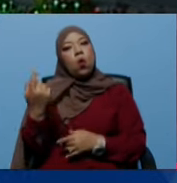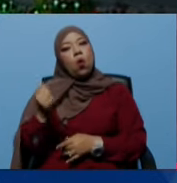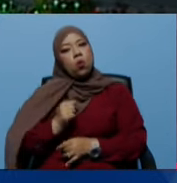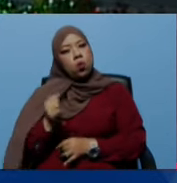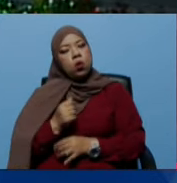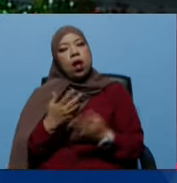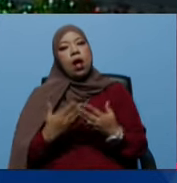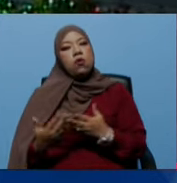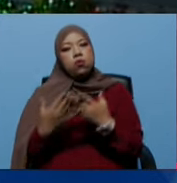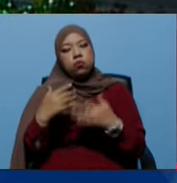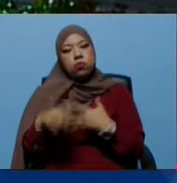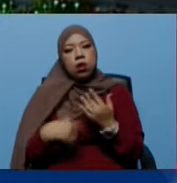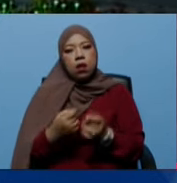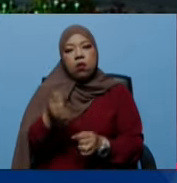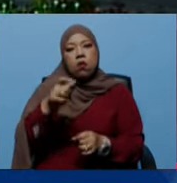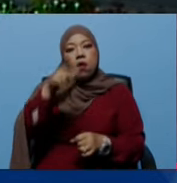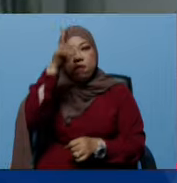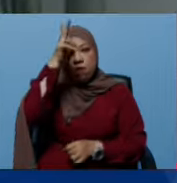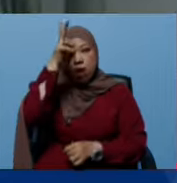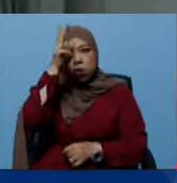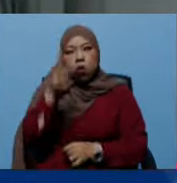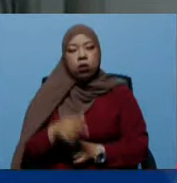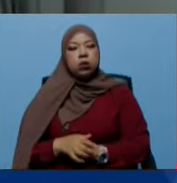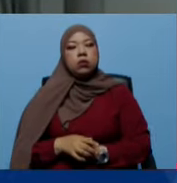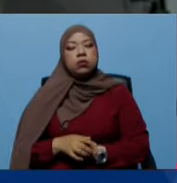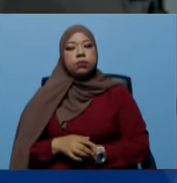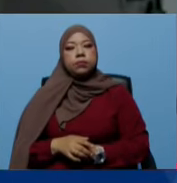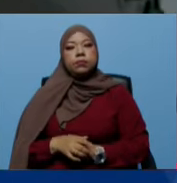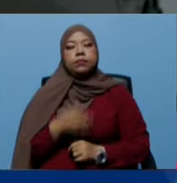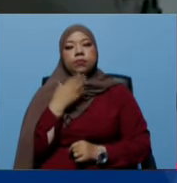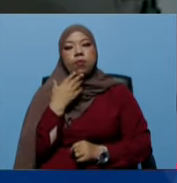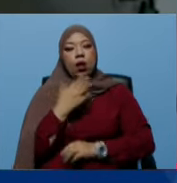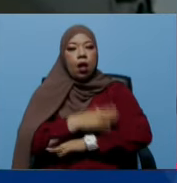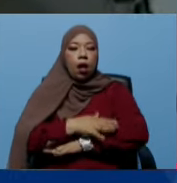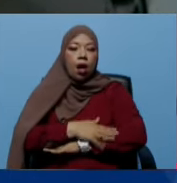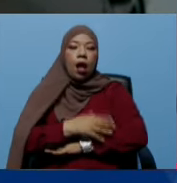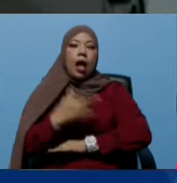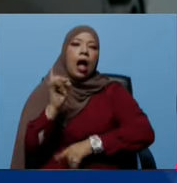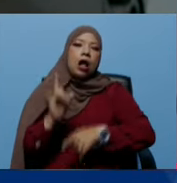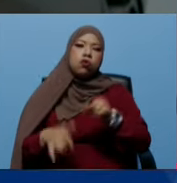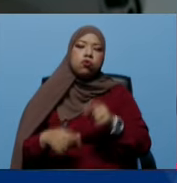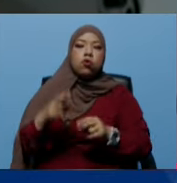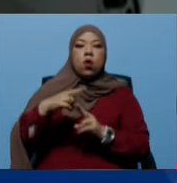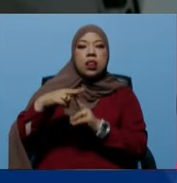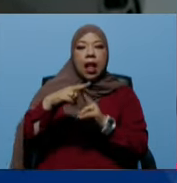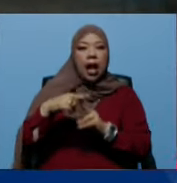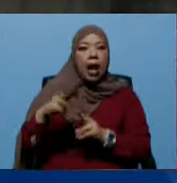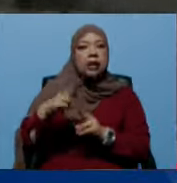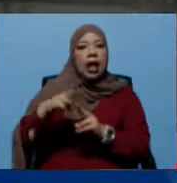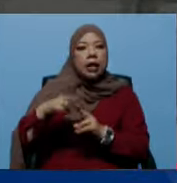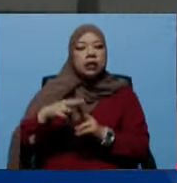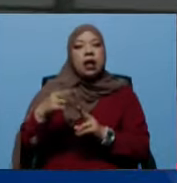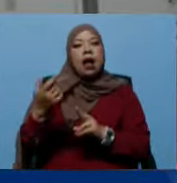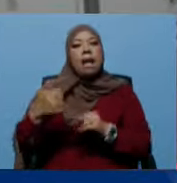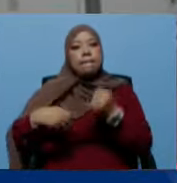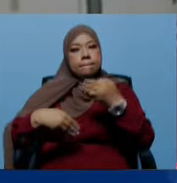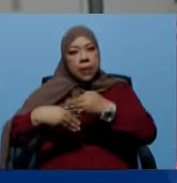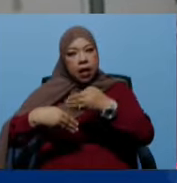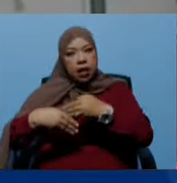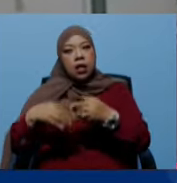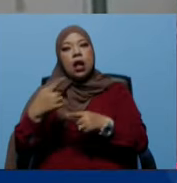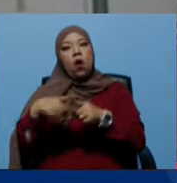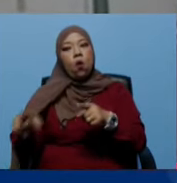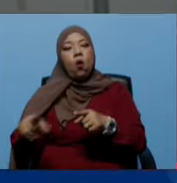beneficiados estudiantes de acá de Falcón. También tenemos, como mi ejemplo, de Barinas, del estado Táchira, Mérida, Monagas, Nueva Esparta,